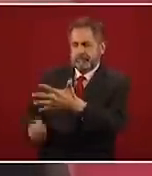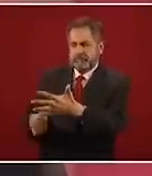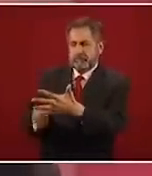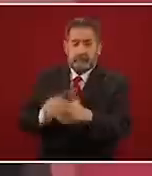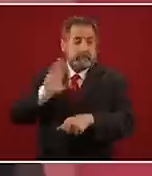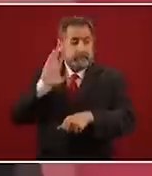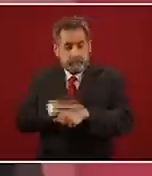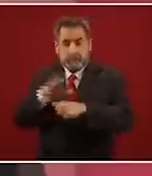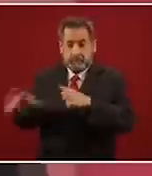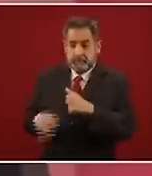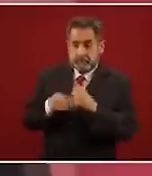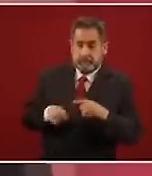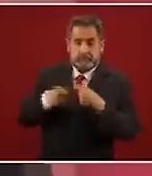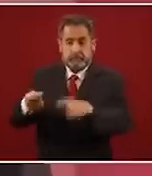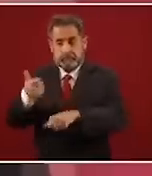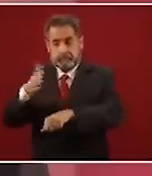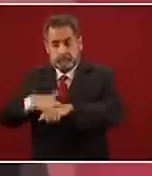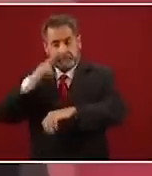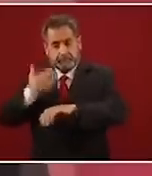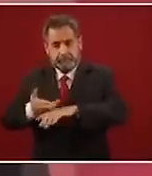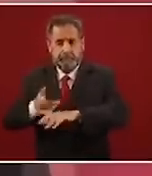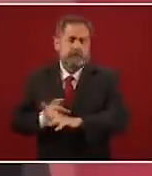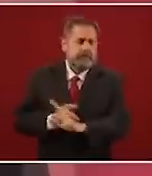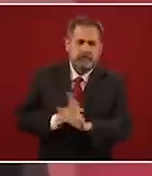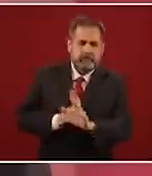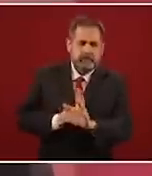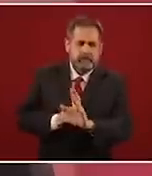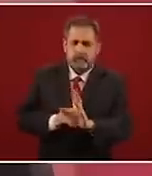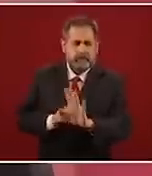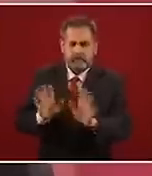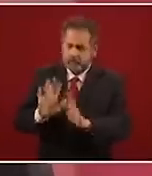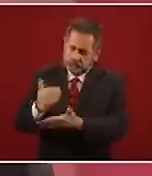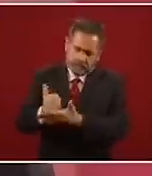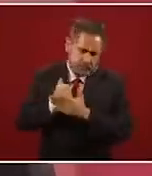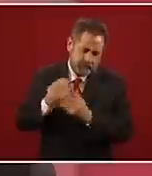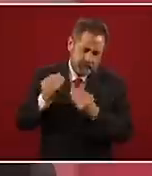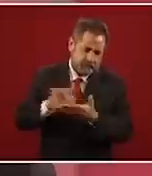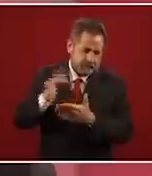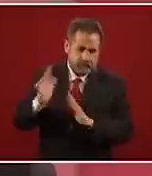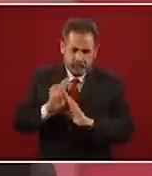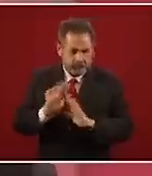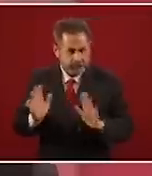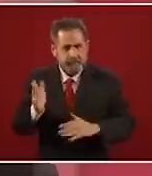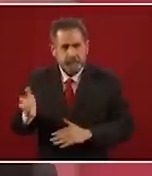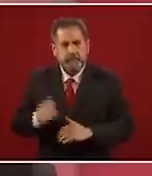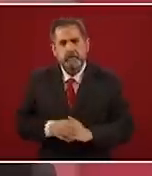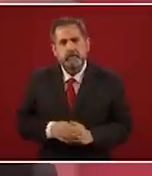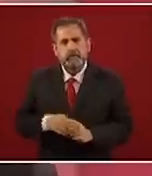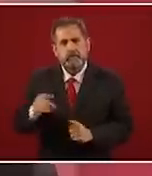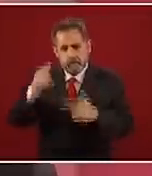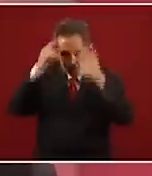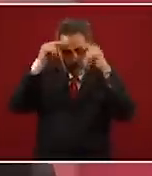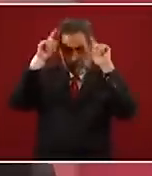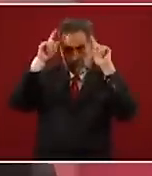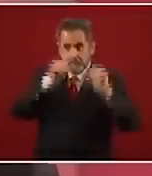bastante trabajo, nos están ayudando mucho, tanto marinos